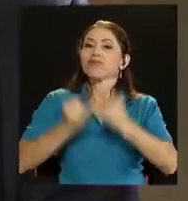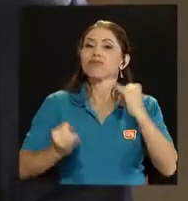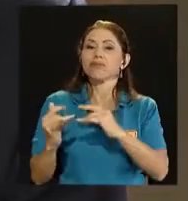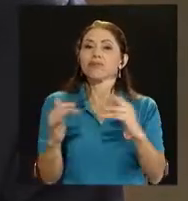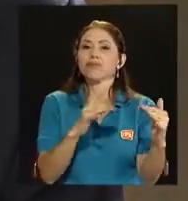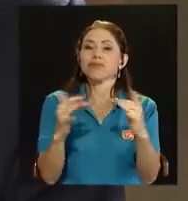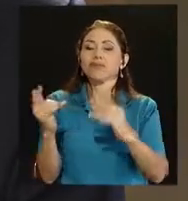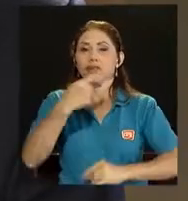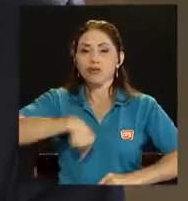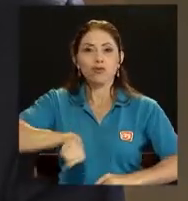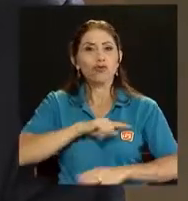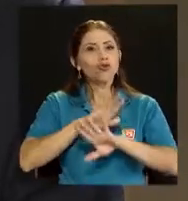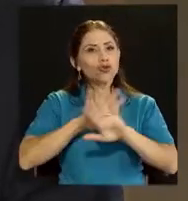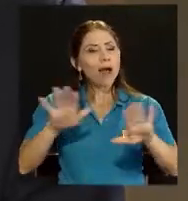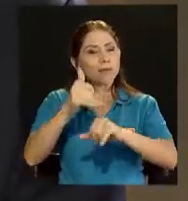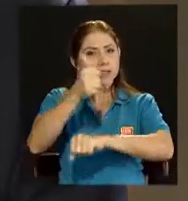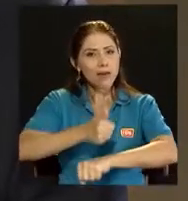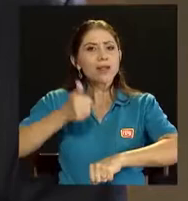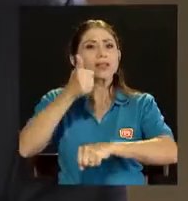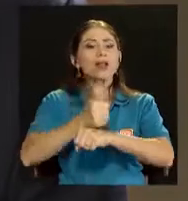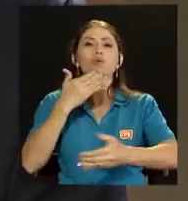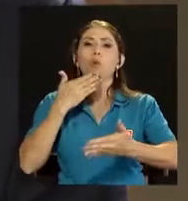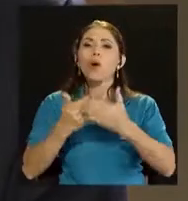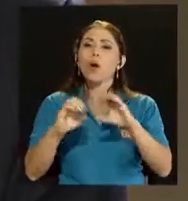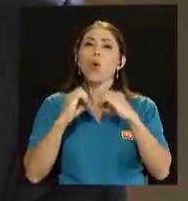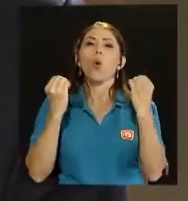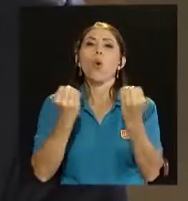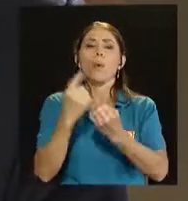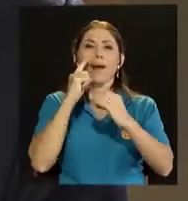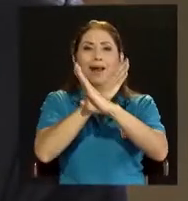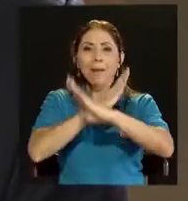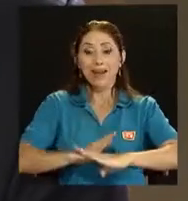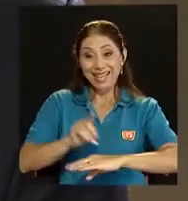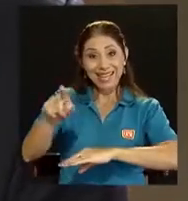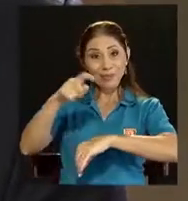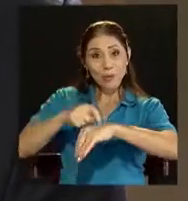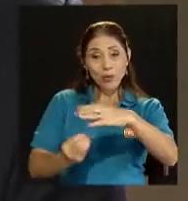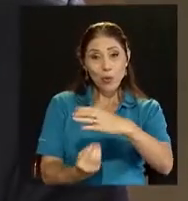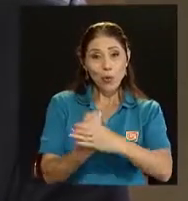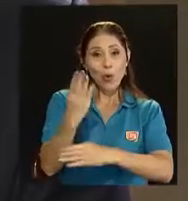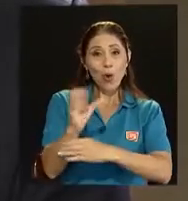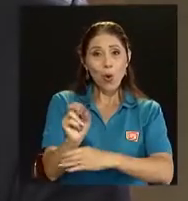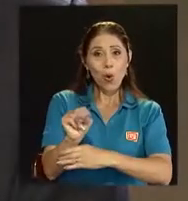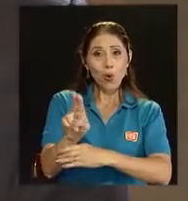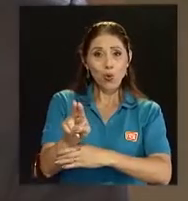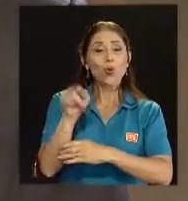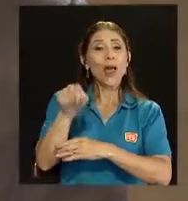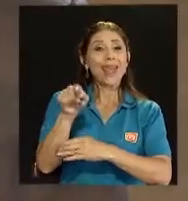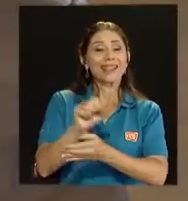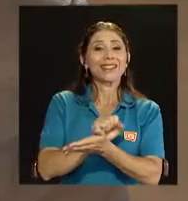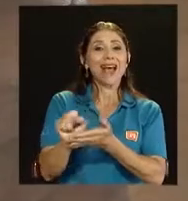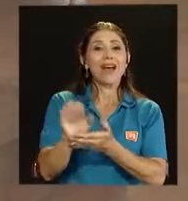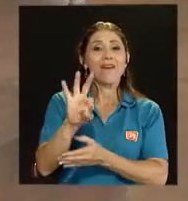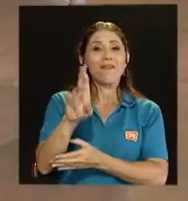efectiva organización para la paz. Y eso fue la hora de nacimiento de las Naciones Unidas en San Francisco